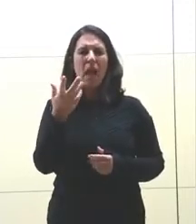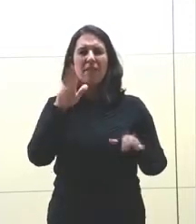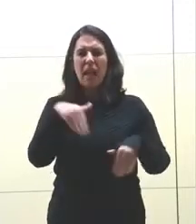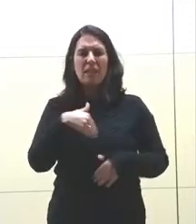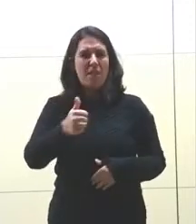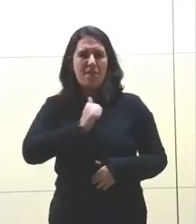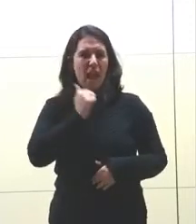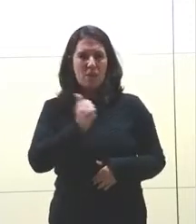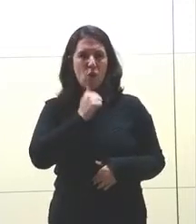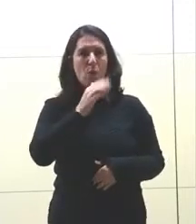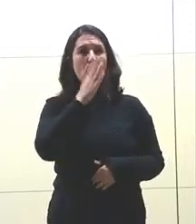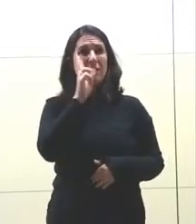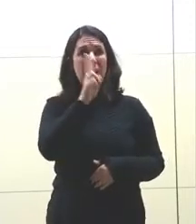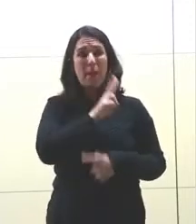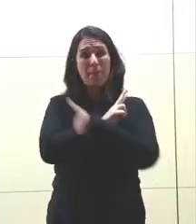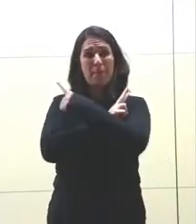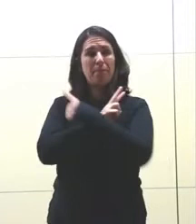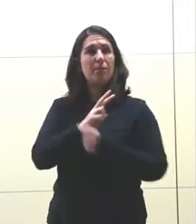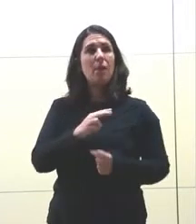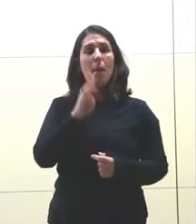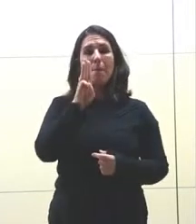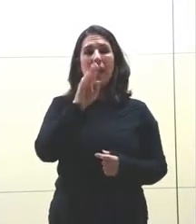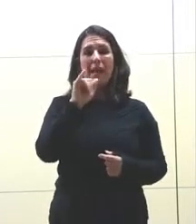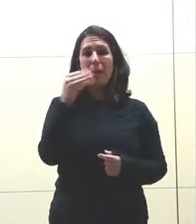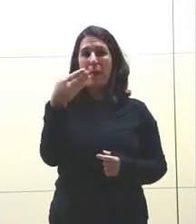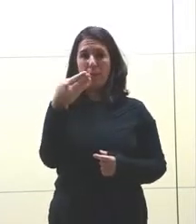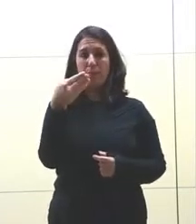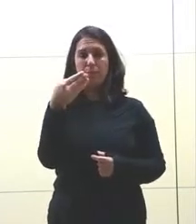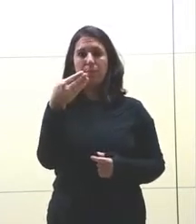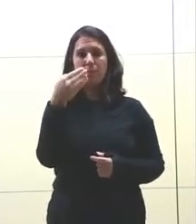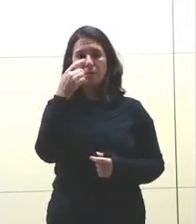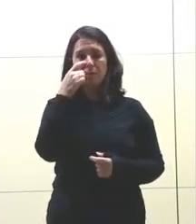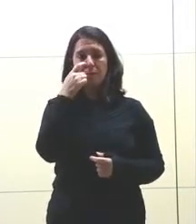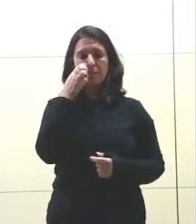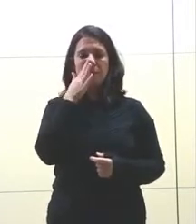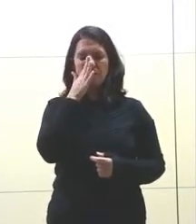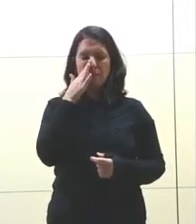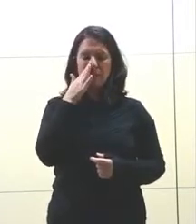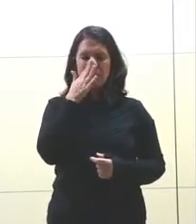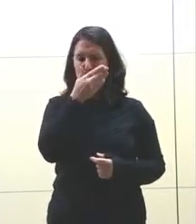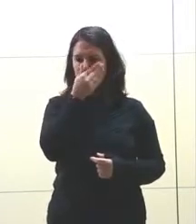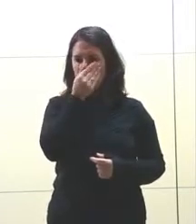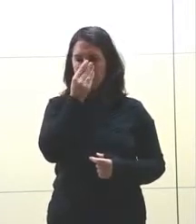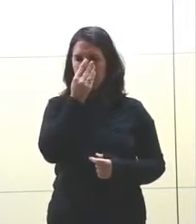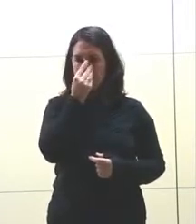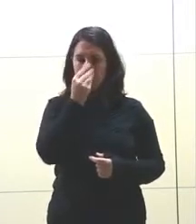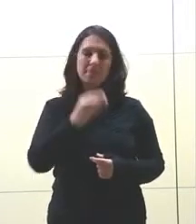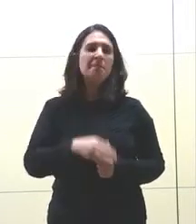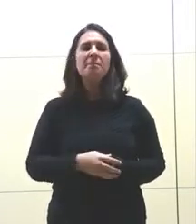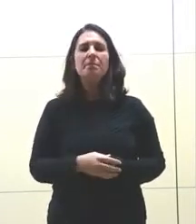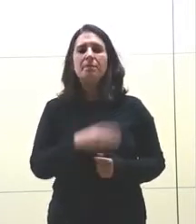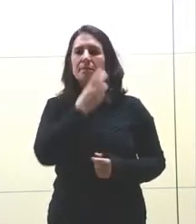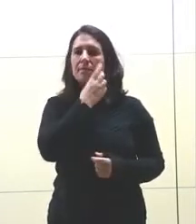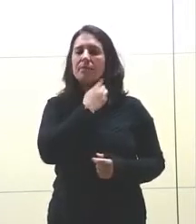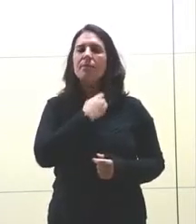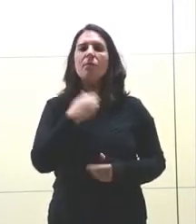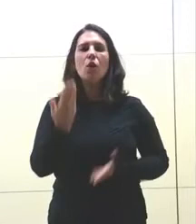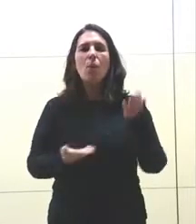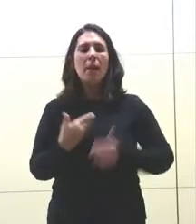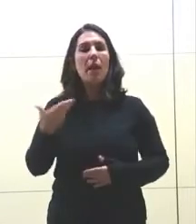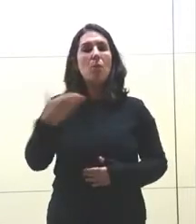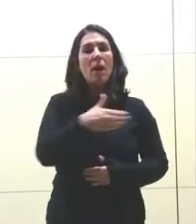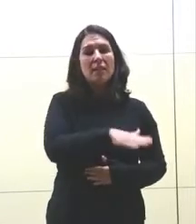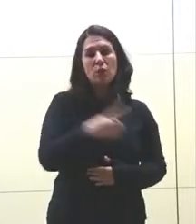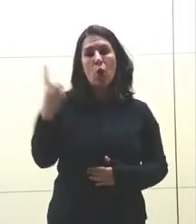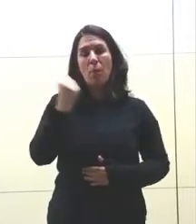sido el descenso del Producto Interior Bruto frente al número de muertes por cada millón de población en muchos países del